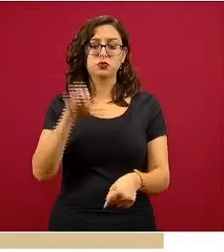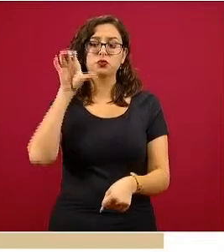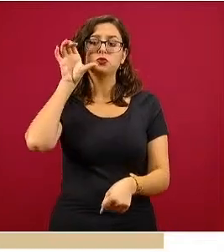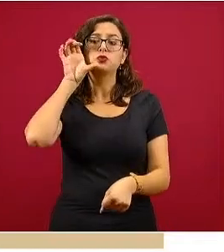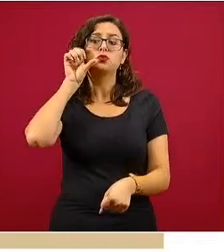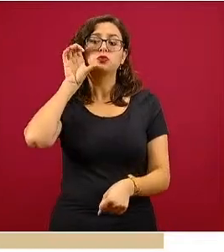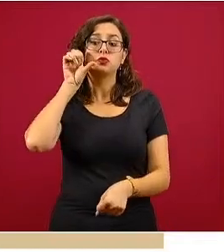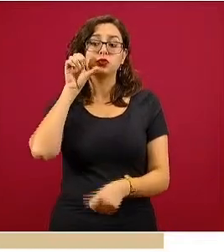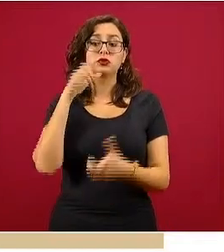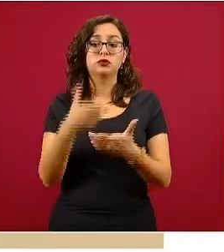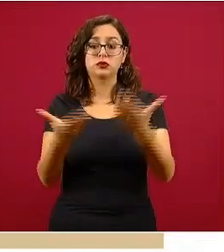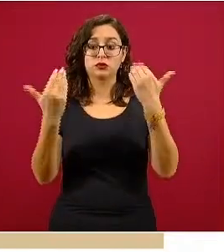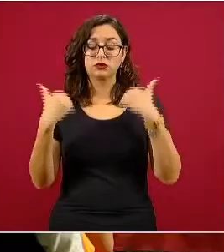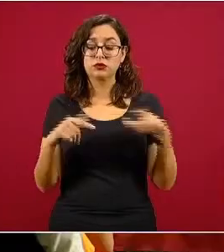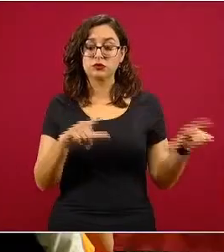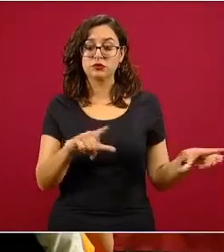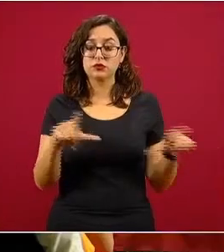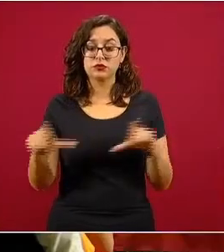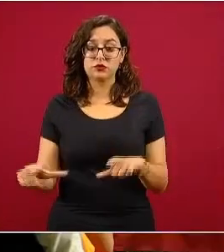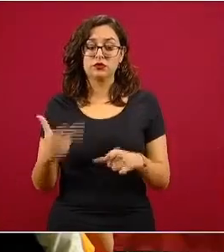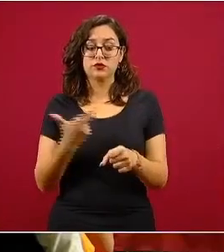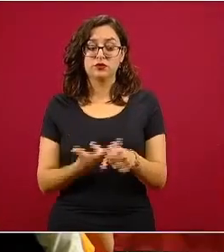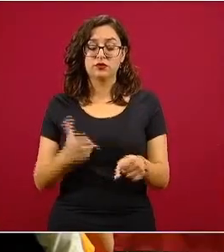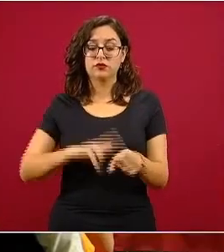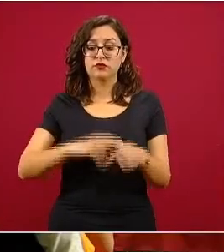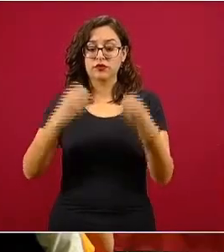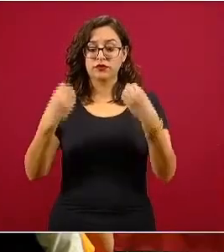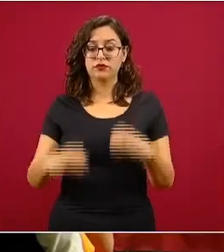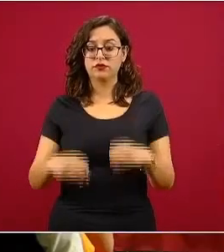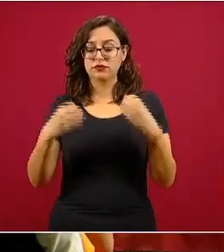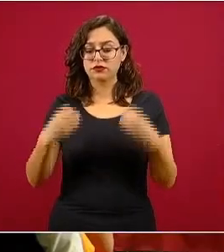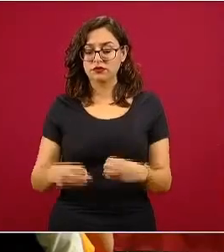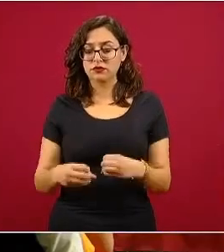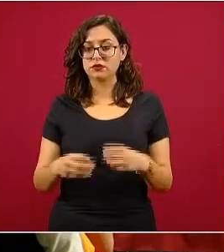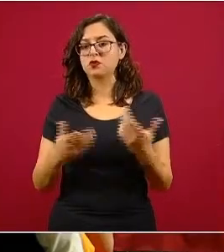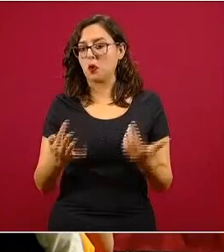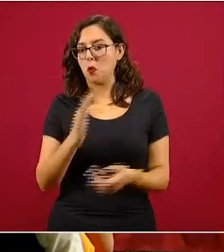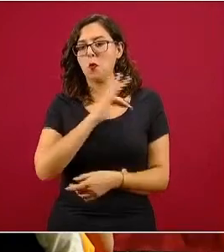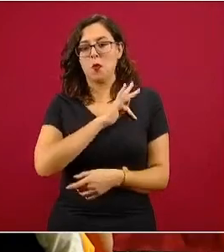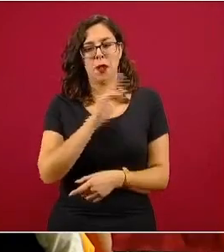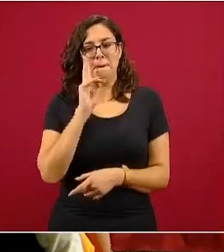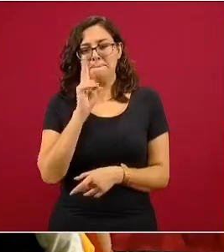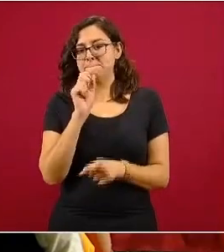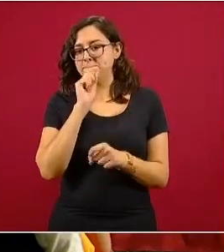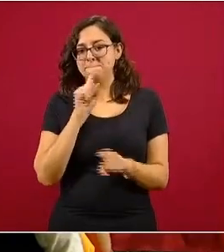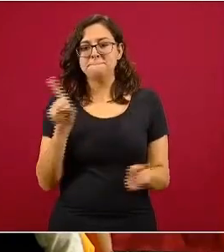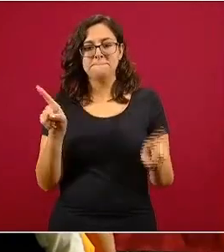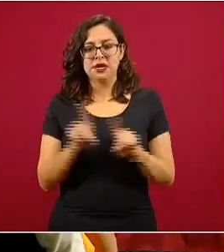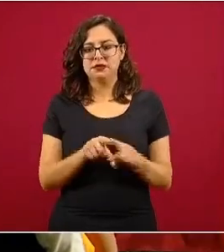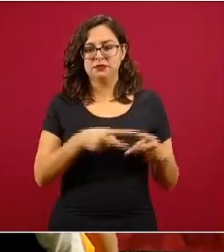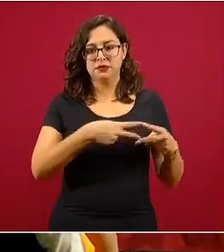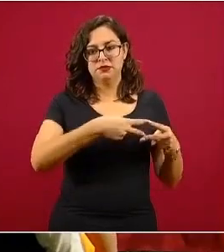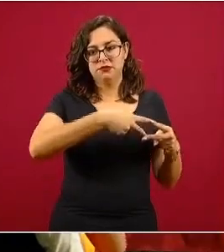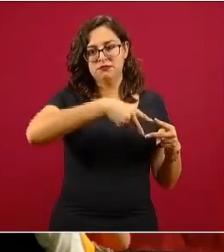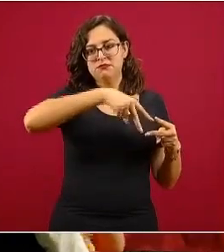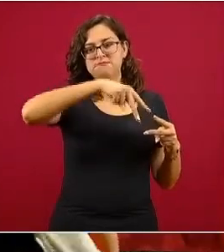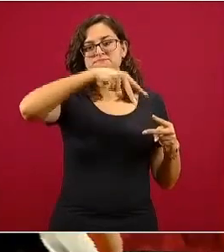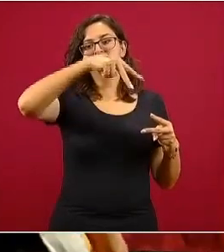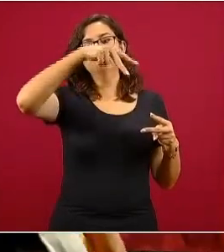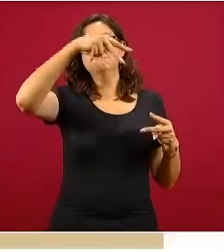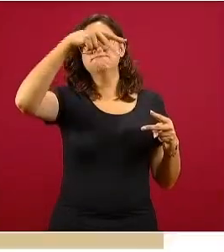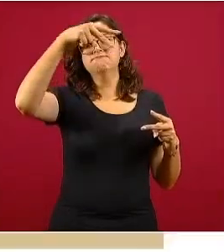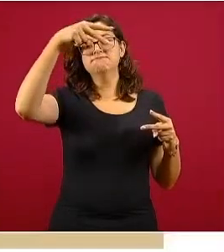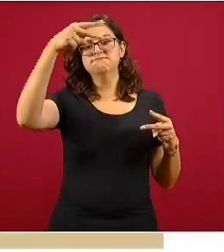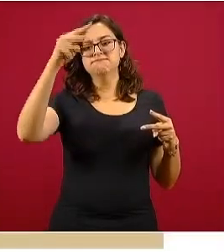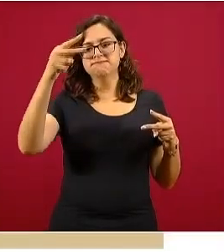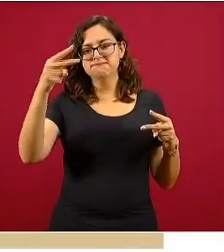el comportamiento de la hospitalización, siguiente diapositiva, vamos a ver que se replica claramente esta tendencia descendente, inclusive desde